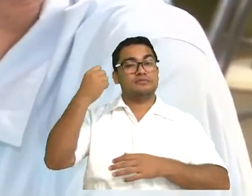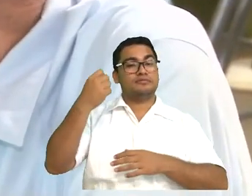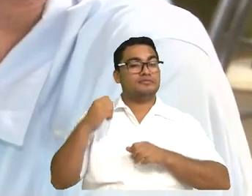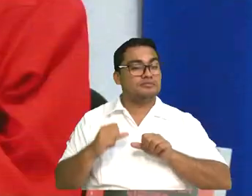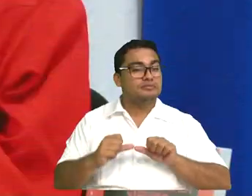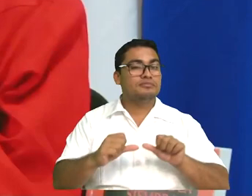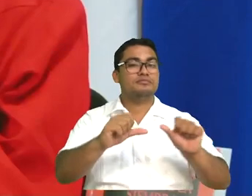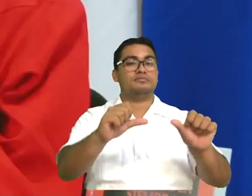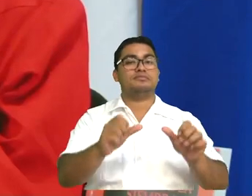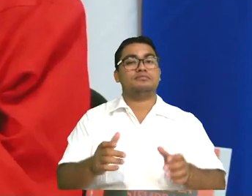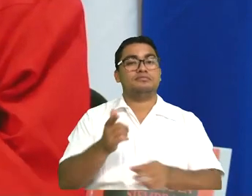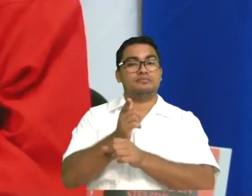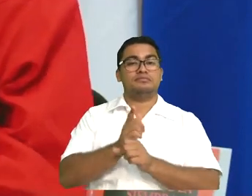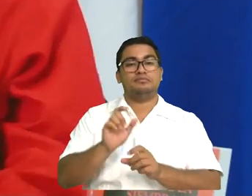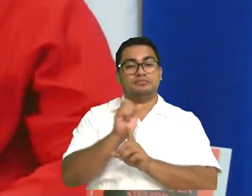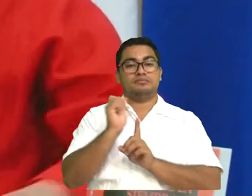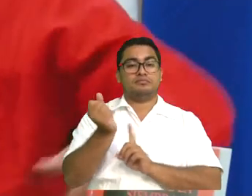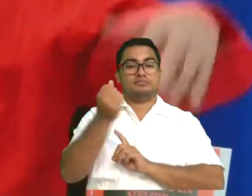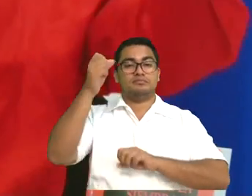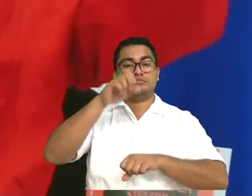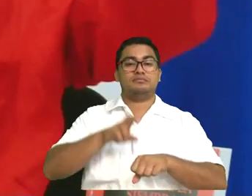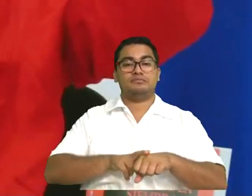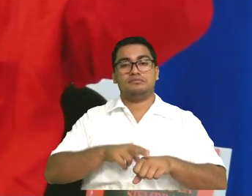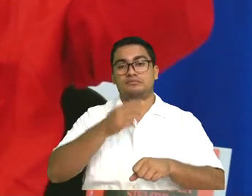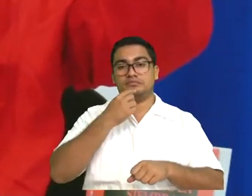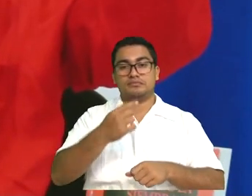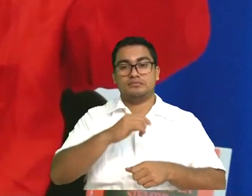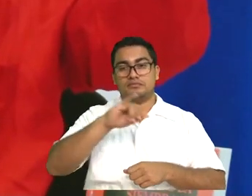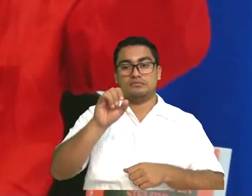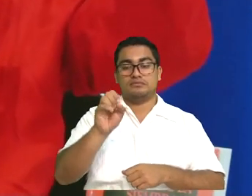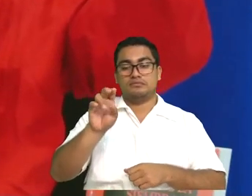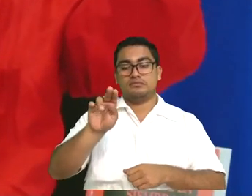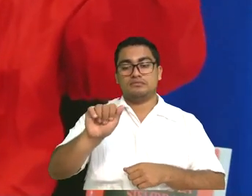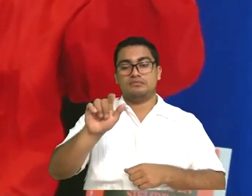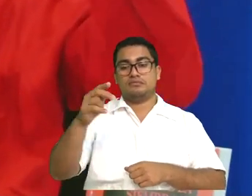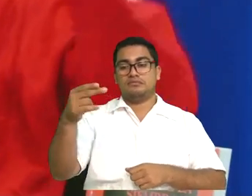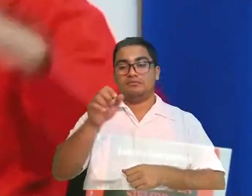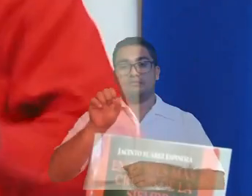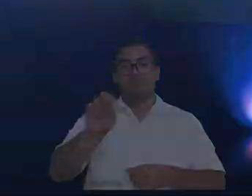siempre. Para el canal parlamentario les informó Jonathan Castro.